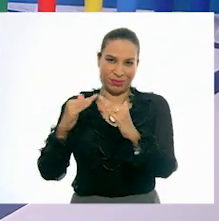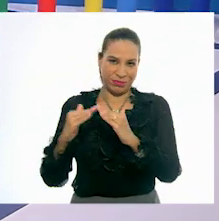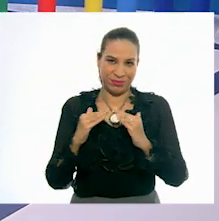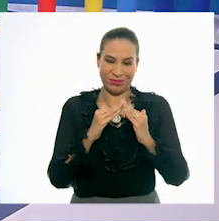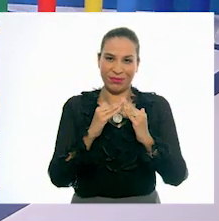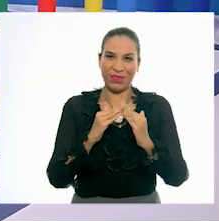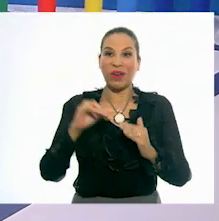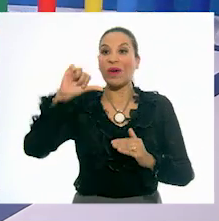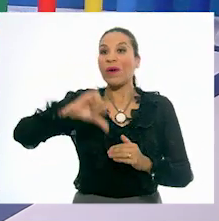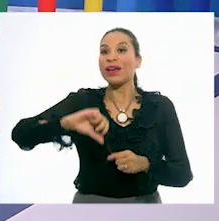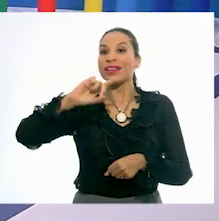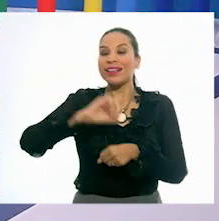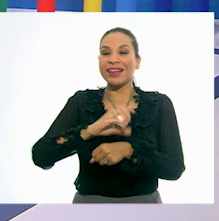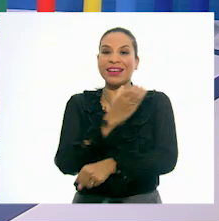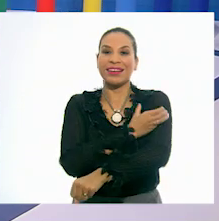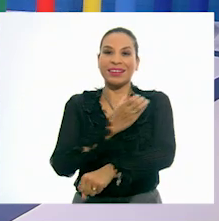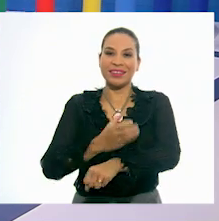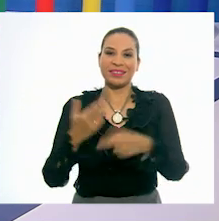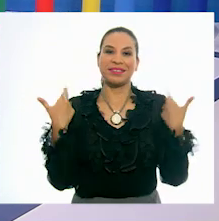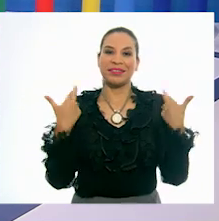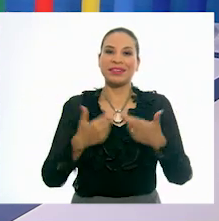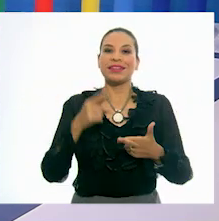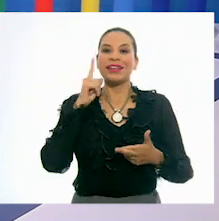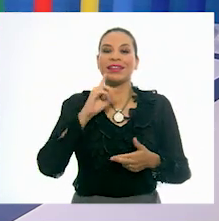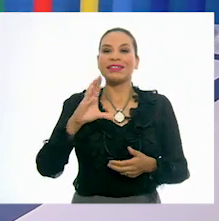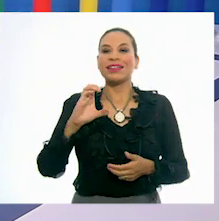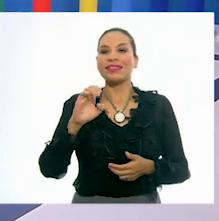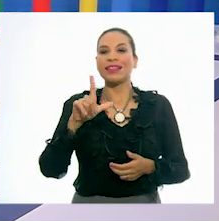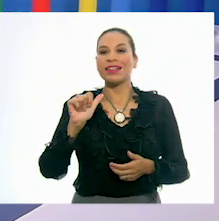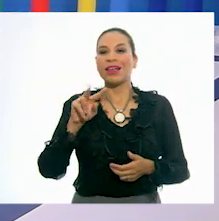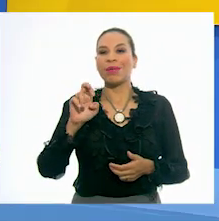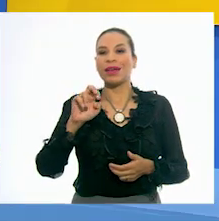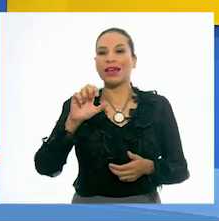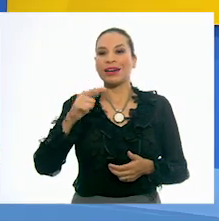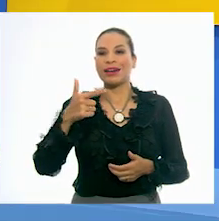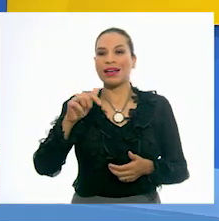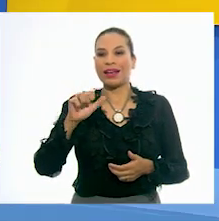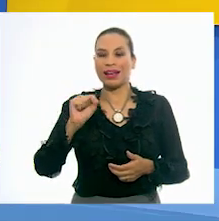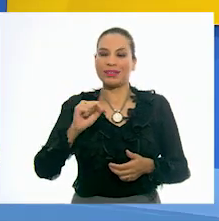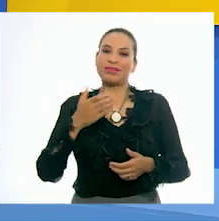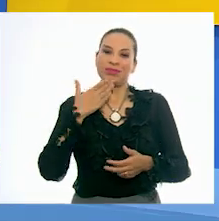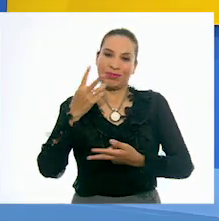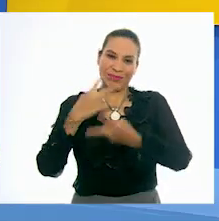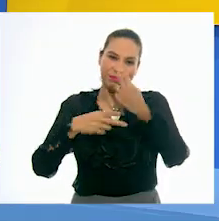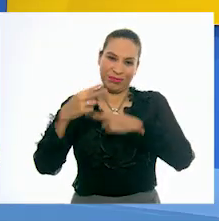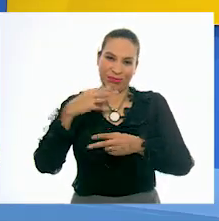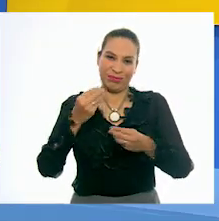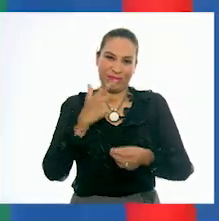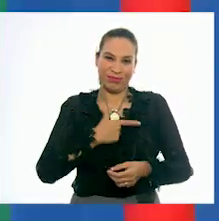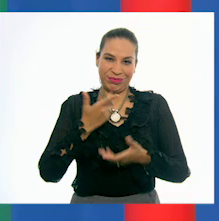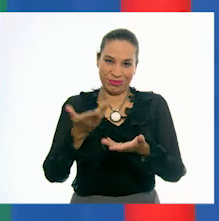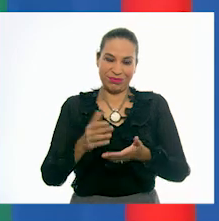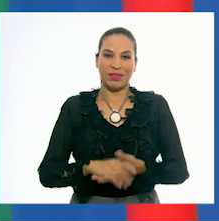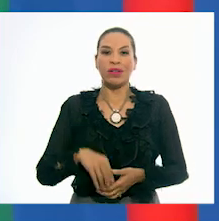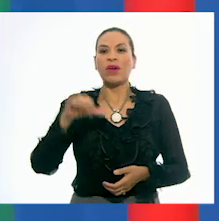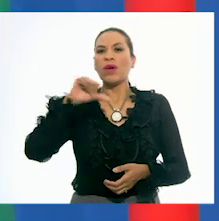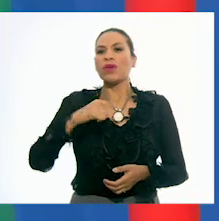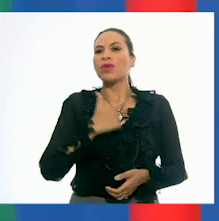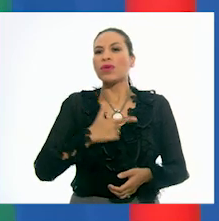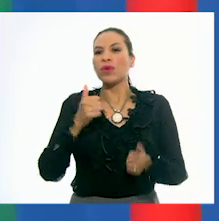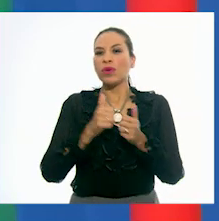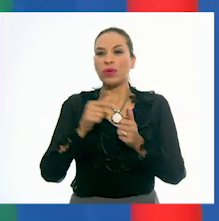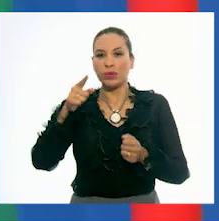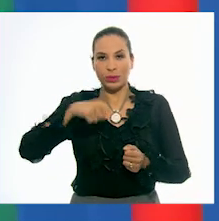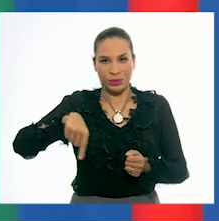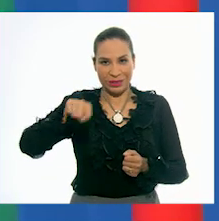hogares. Y el día de hoy nos acompaña la maestra Cecilia Vargas, a quien recibo con mucho gusto. Y vamos a tener el gusto de